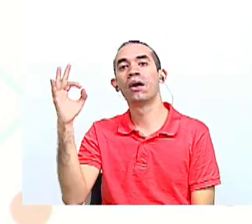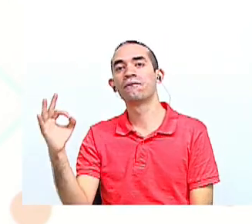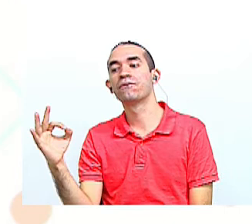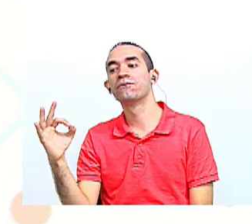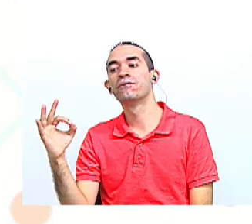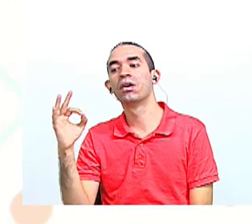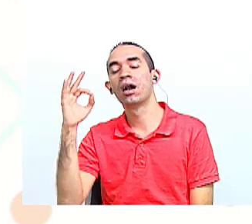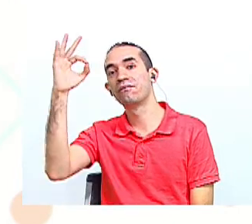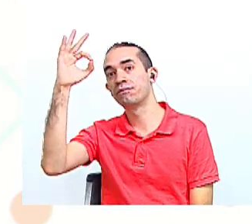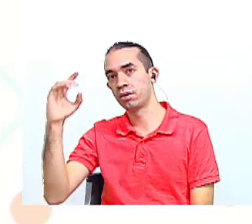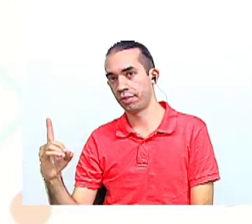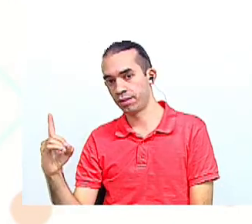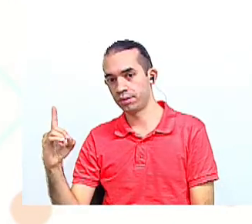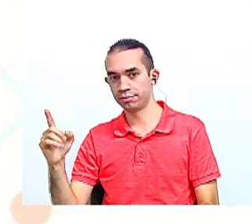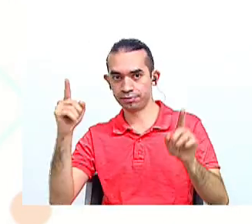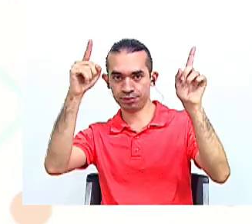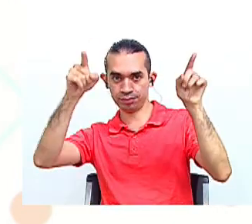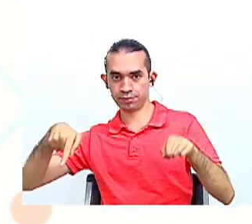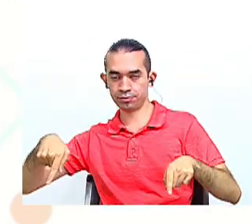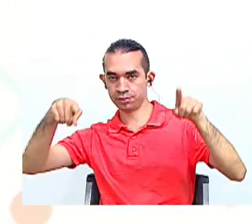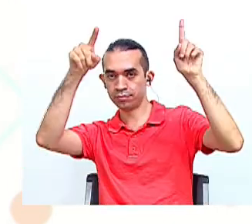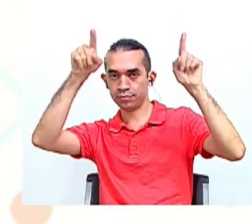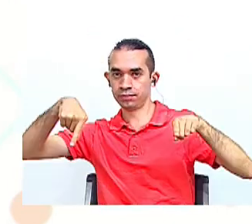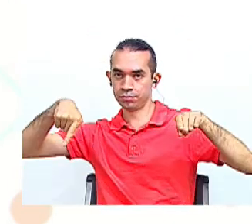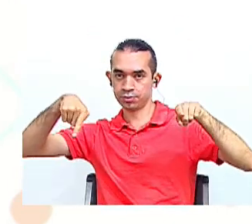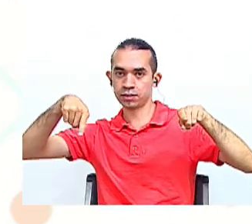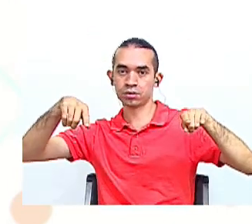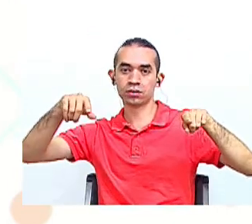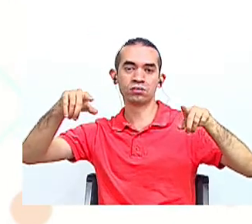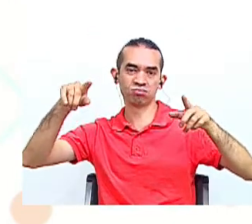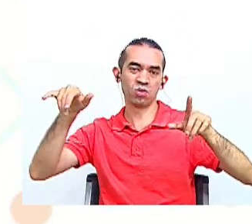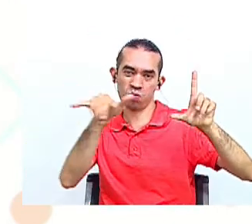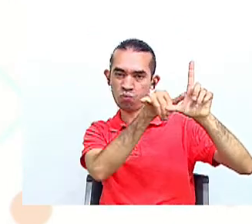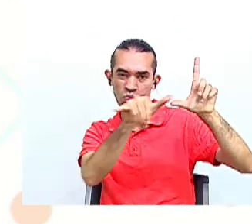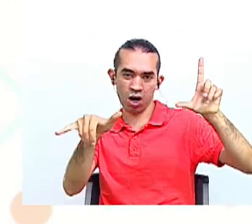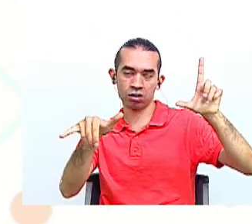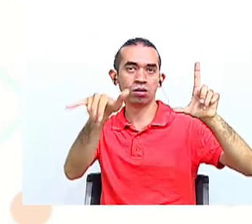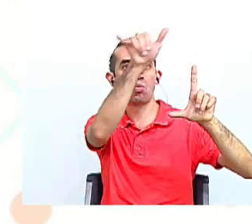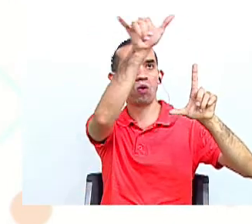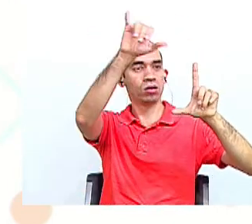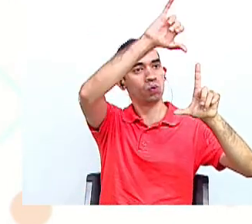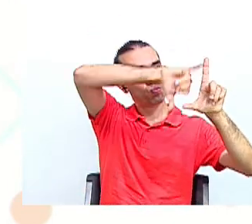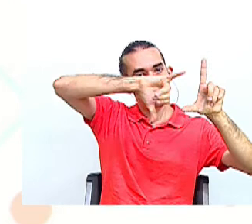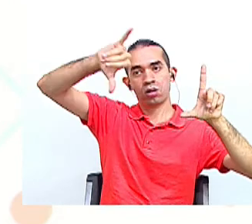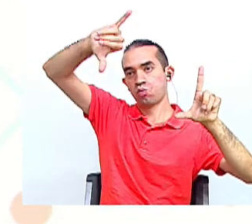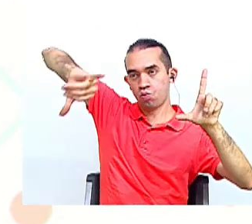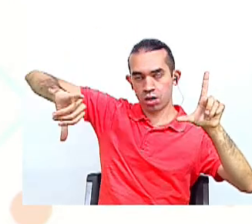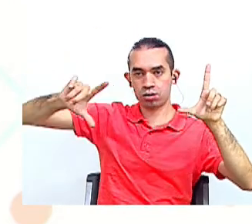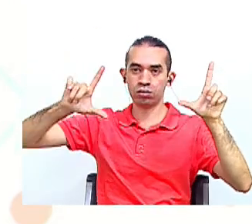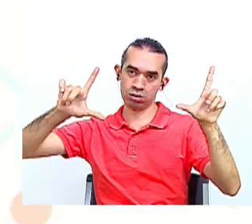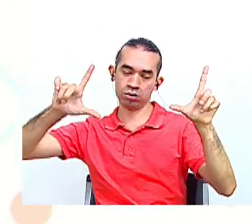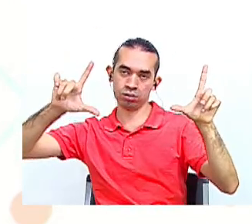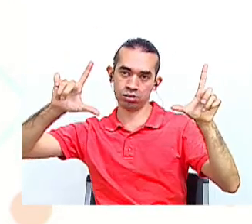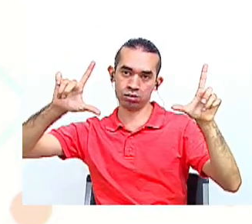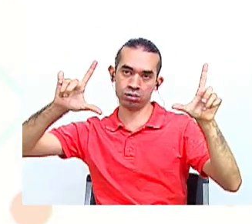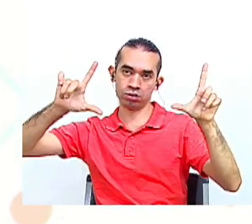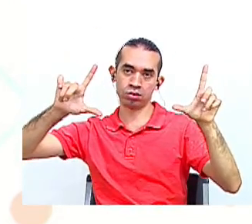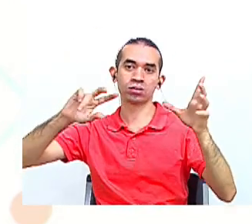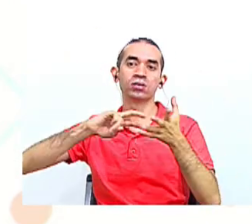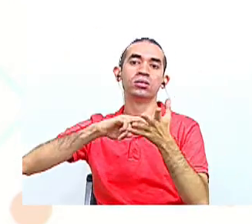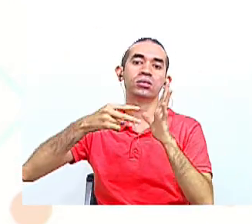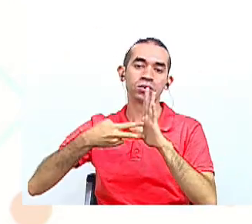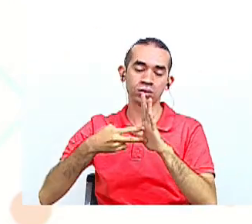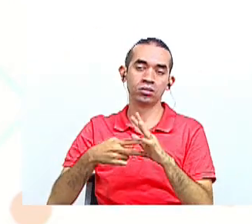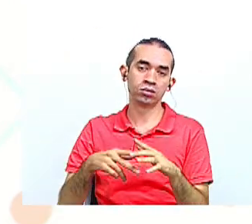porque en un rombo sus cuatro lados son congruentes. Entonces, eso me garantiza que